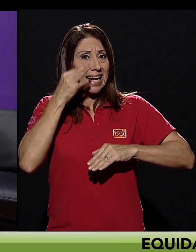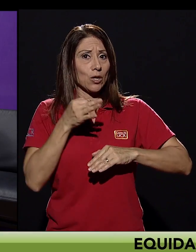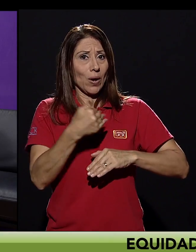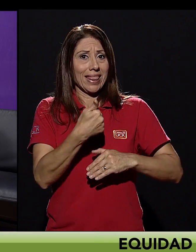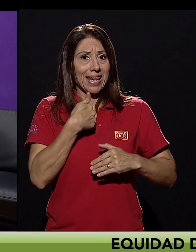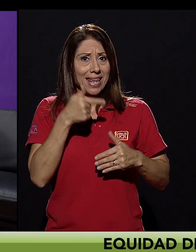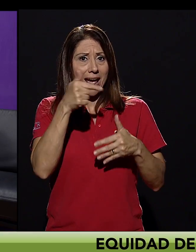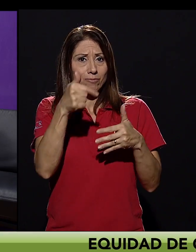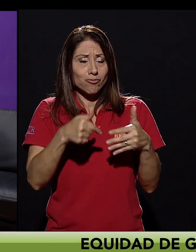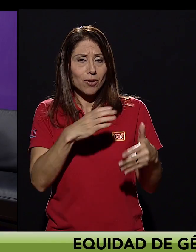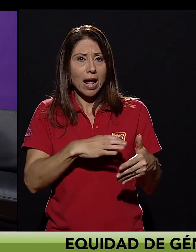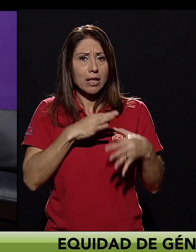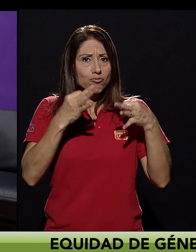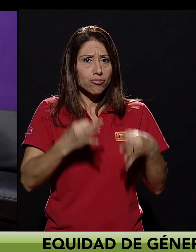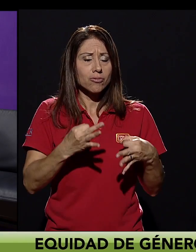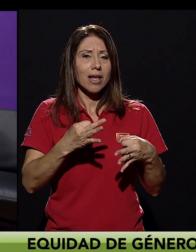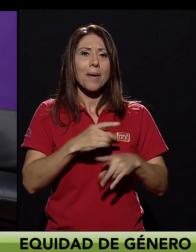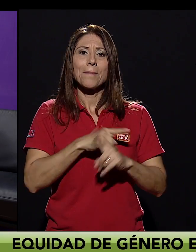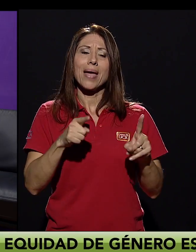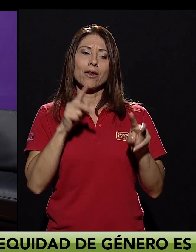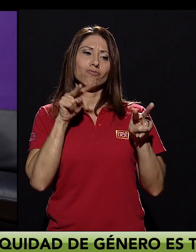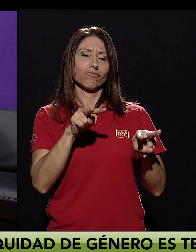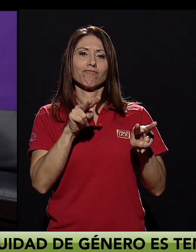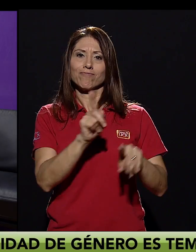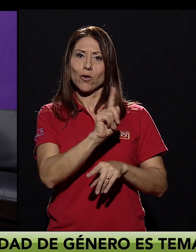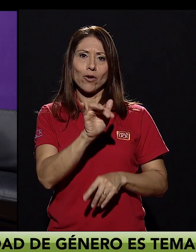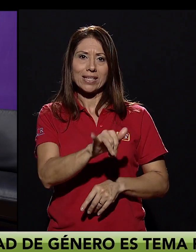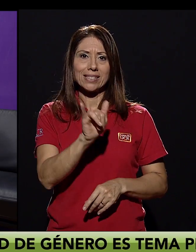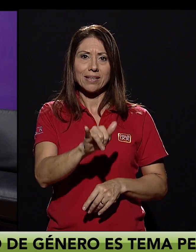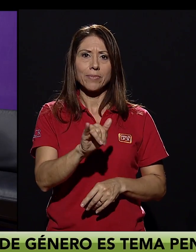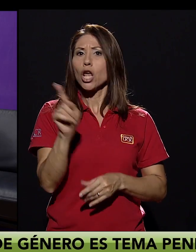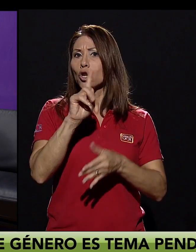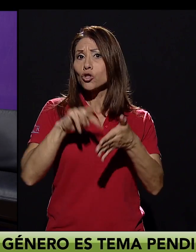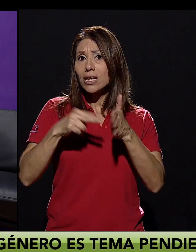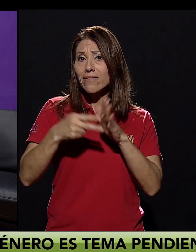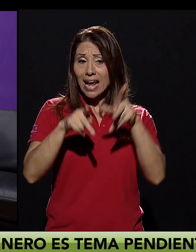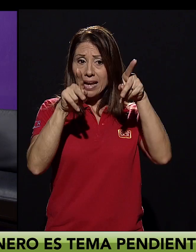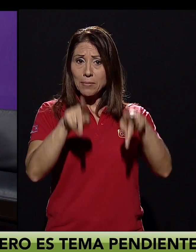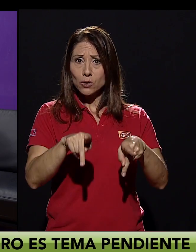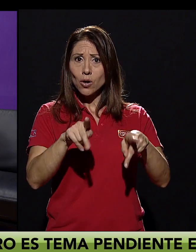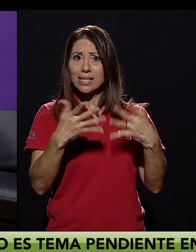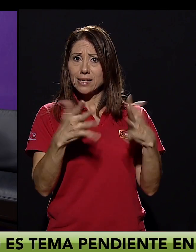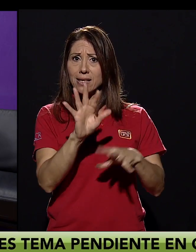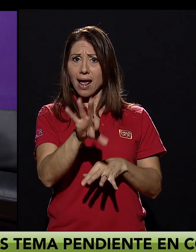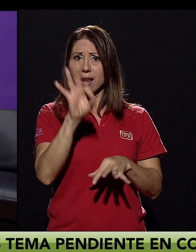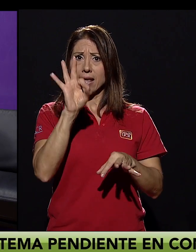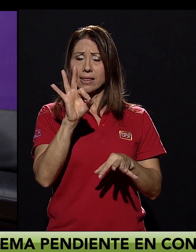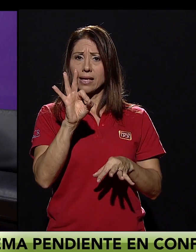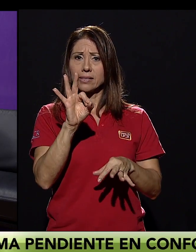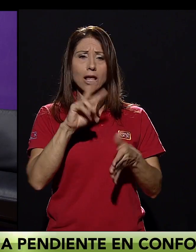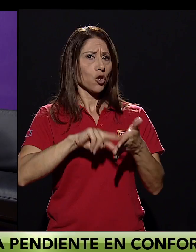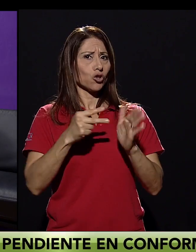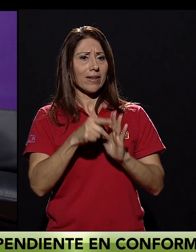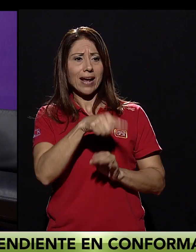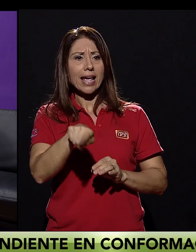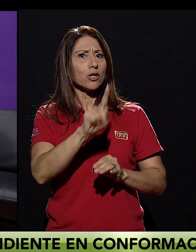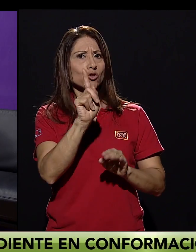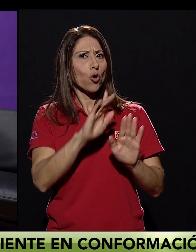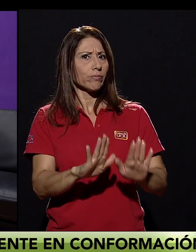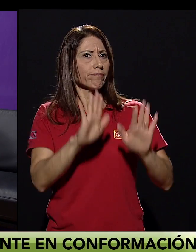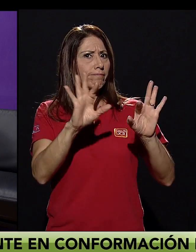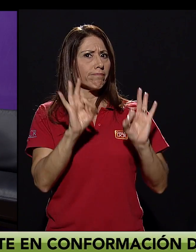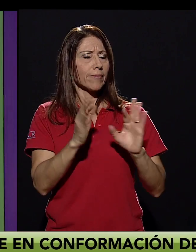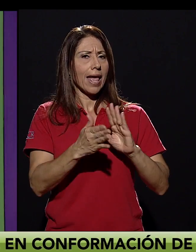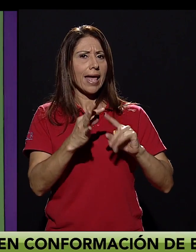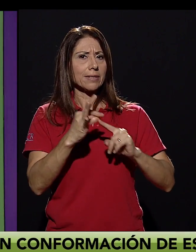quedó evidenciado que esto no fue así. No porque la gente que quedó electa no sea excelente gente, digamos, y sean expertos